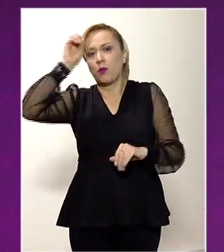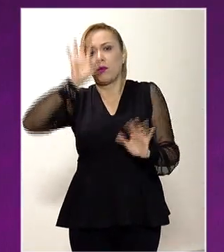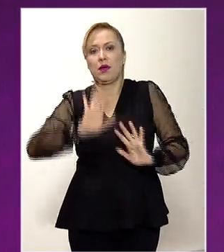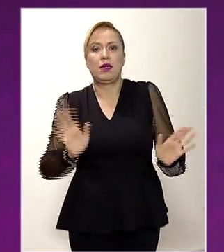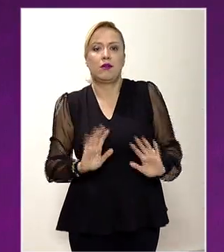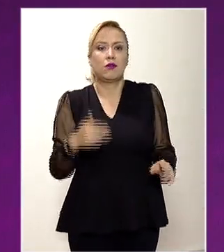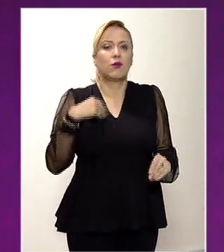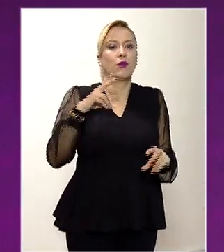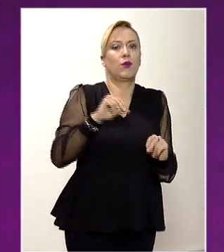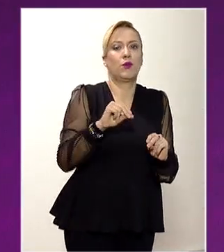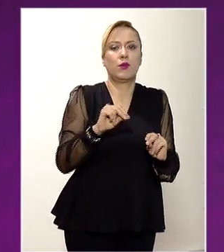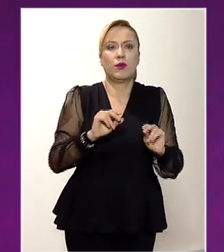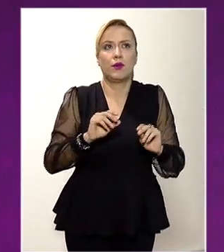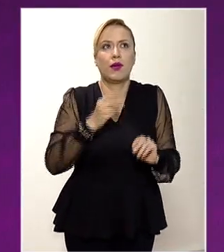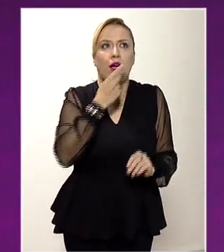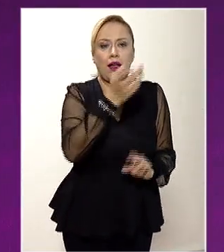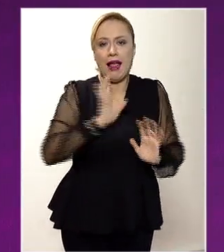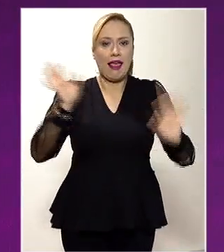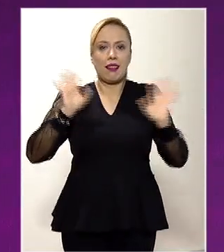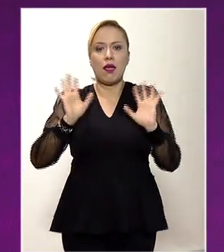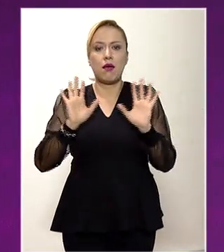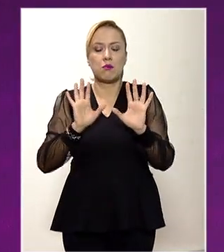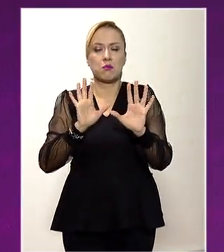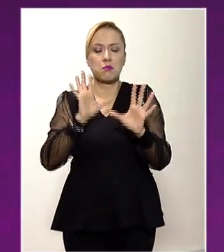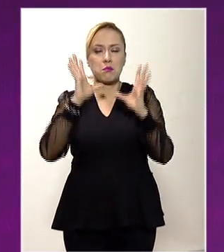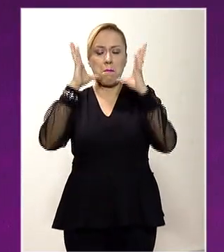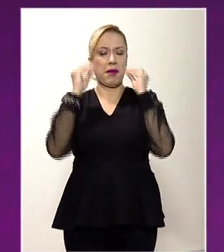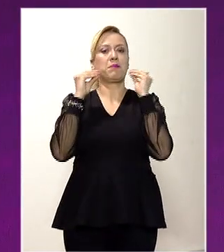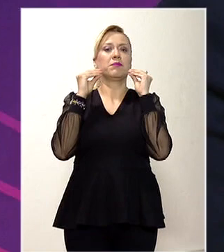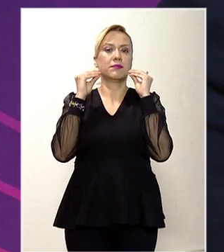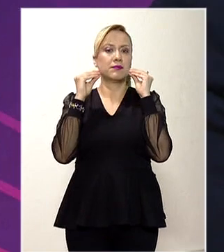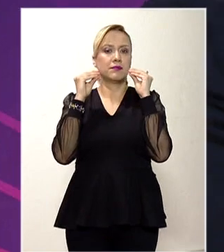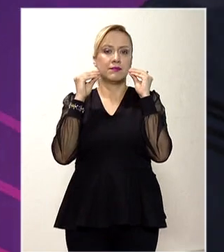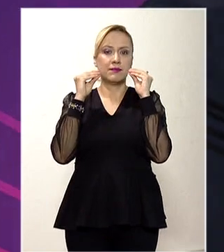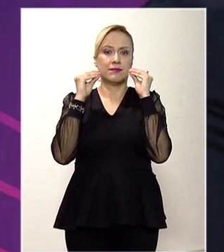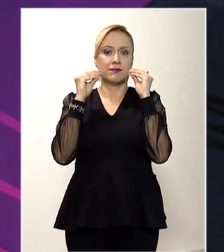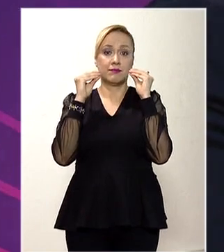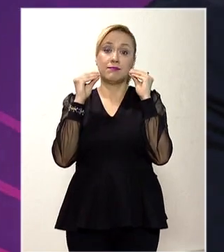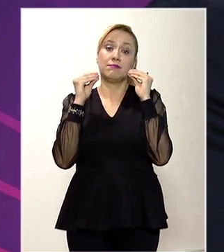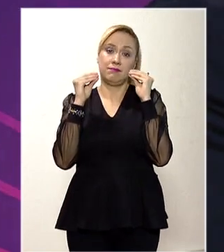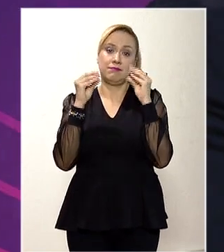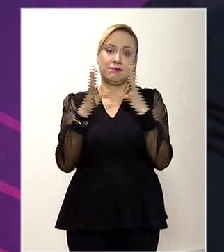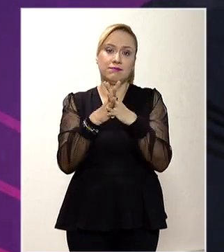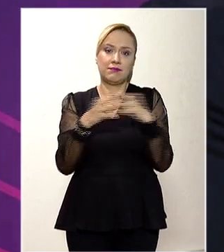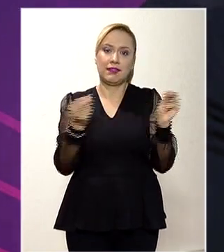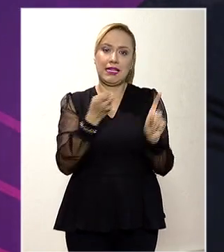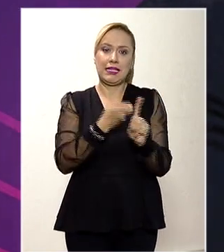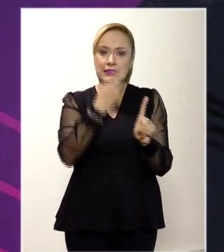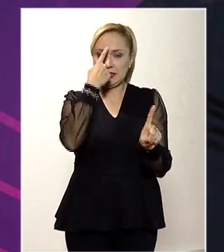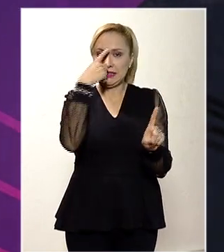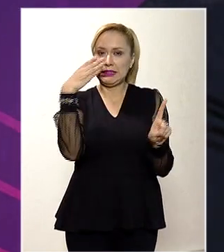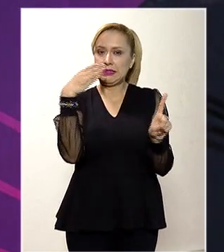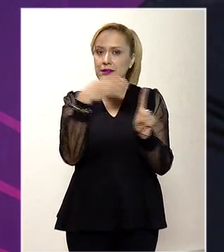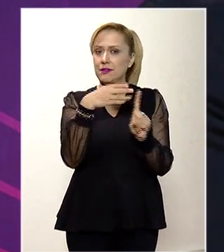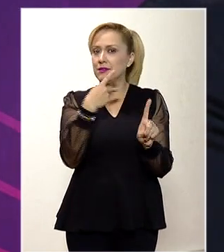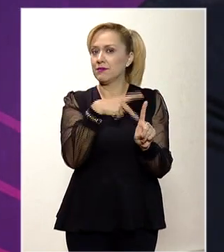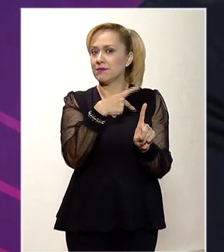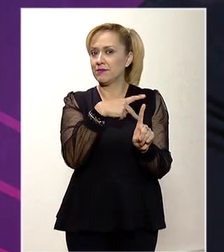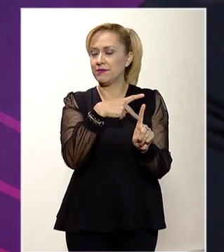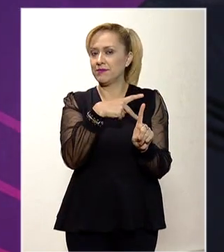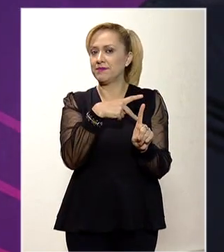no participo, te desactivan políticamente. Claro. Un fenómeno como el de la desaparición. Y